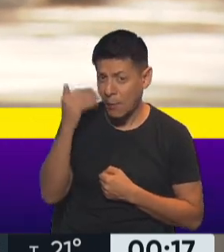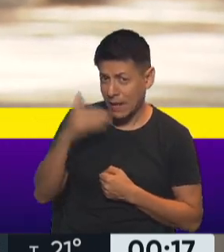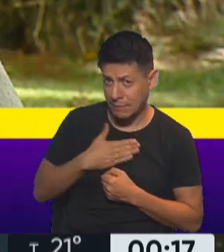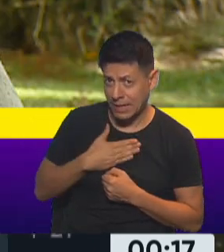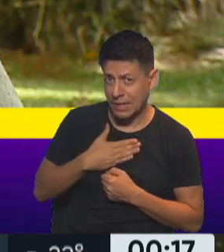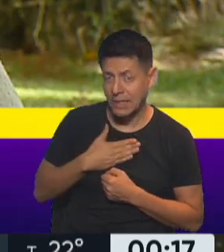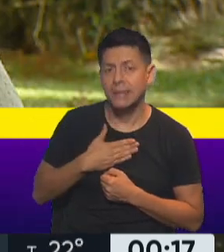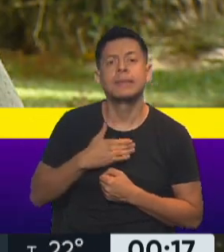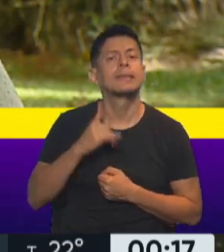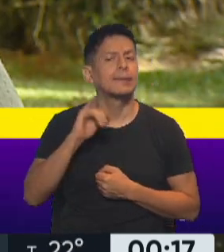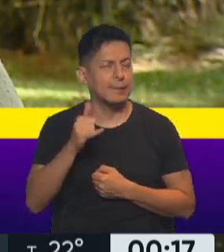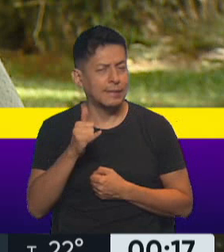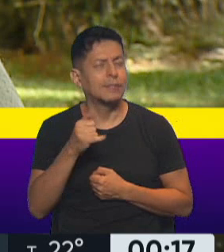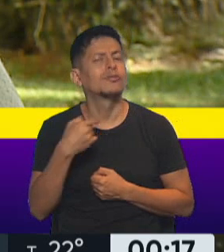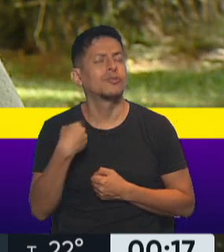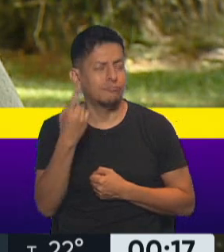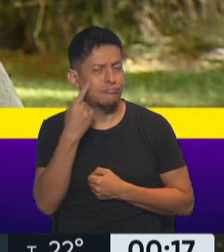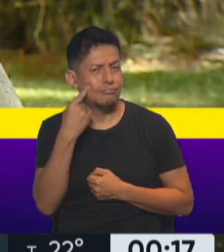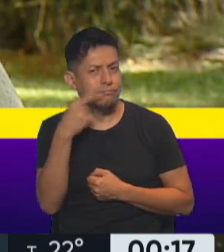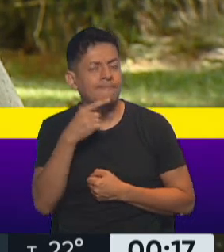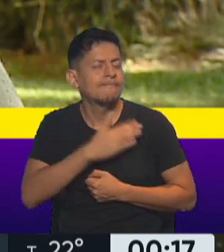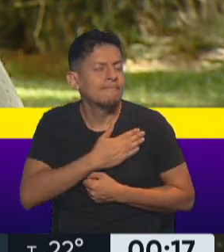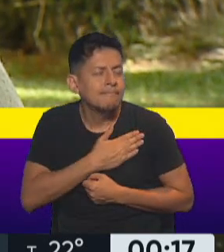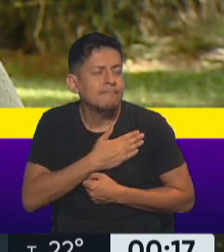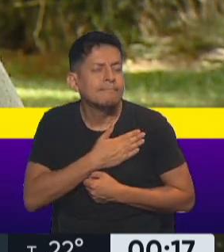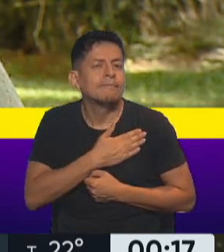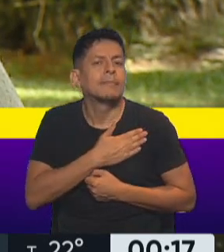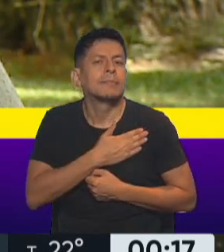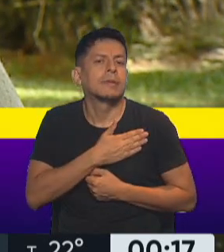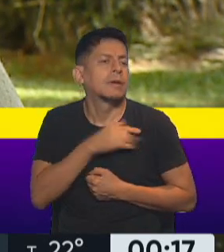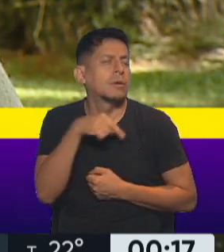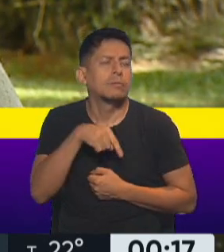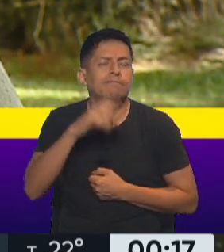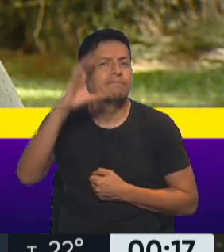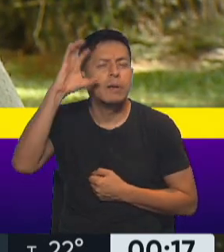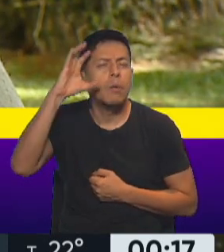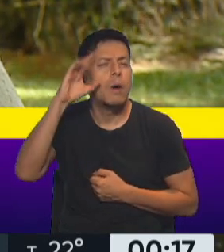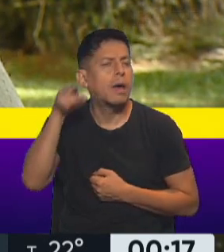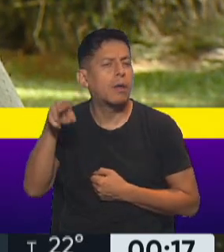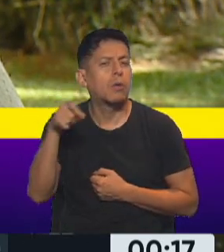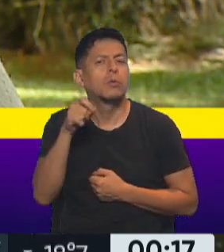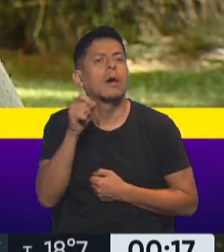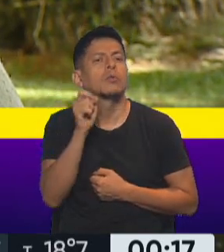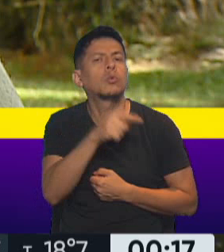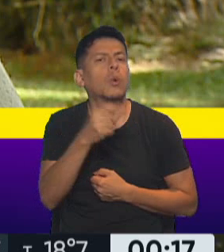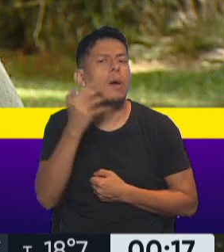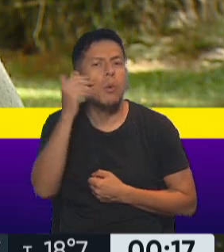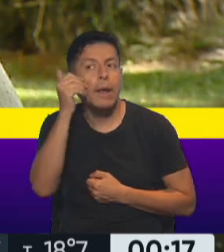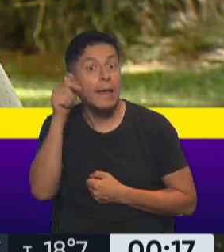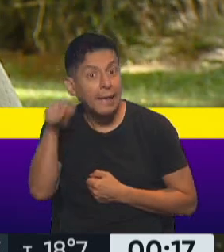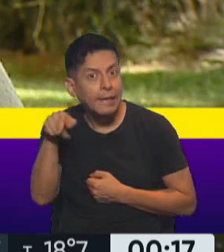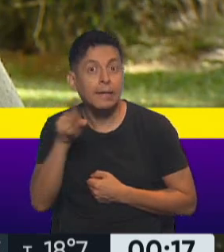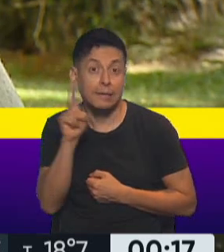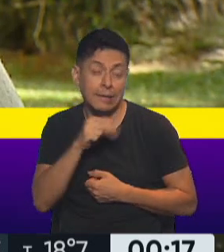Sí, llegué a conocerla, la quise, la quiero en el recuerdo porque fue una gran